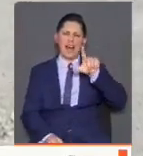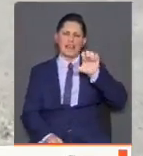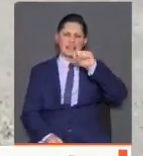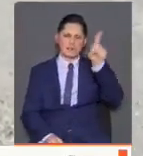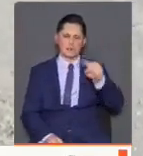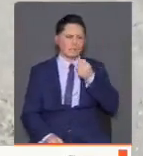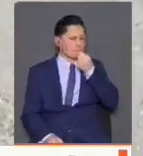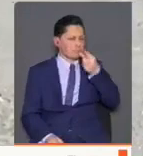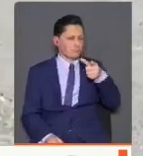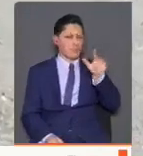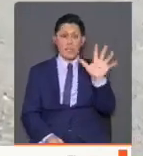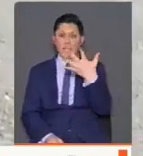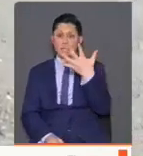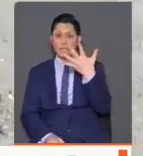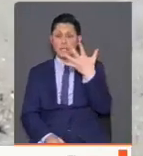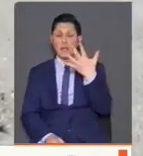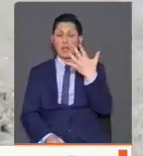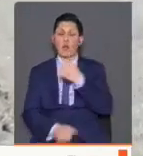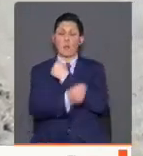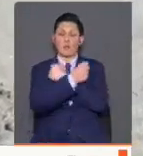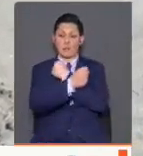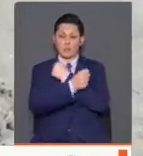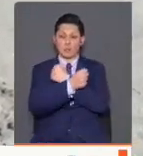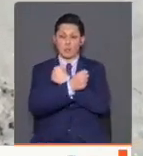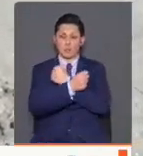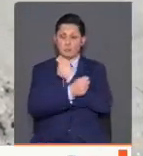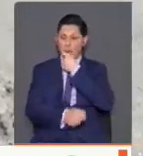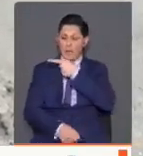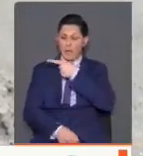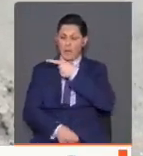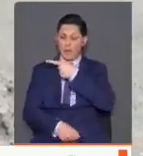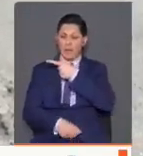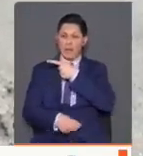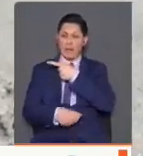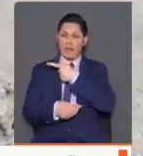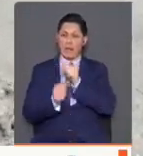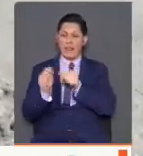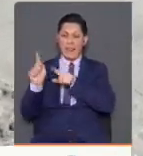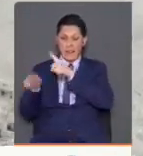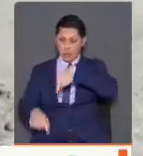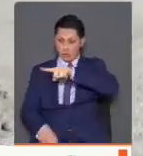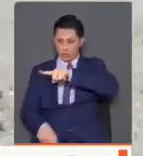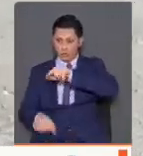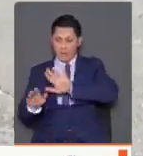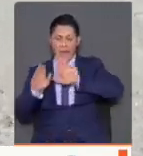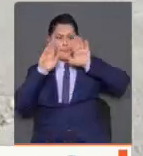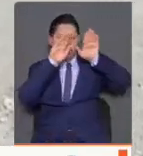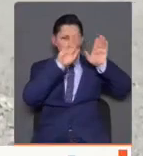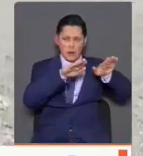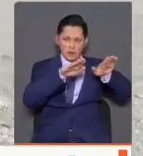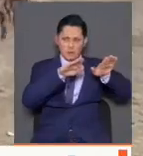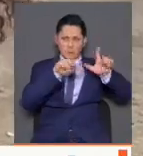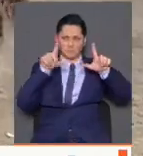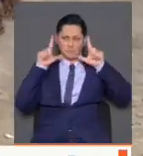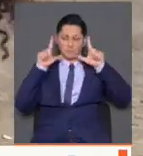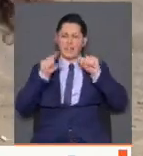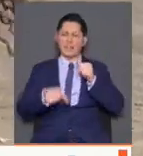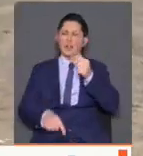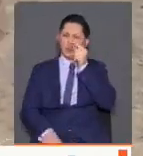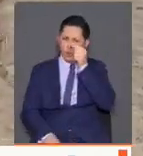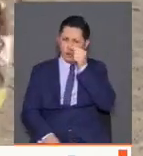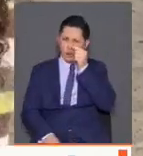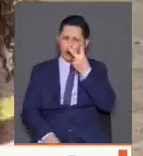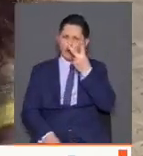de la quinta comisaría de Antofagasta, La Portada, que ellos no han apoyado montones el año 2020, en octubre. Y tras